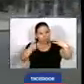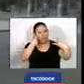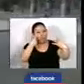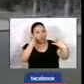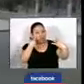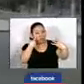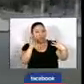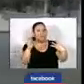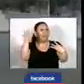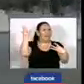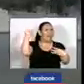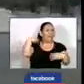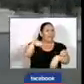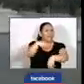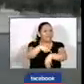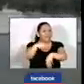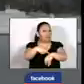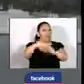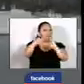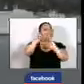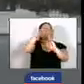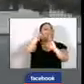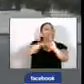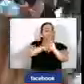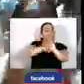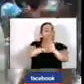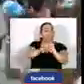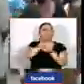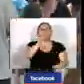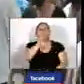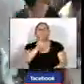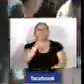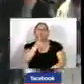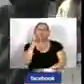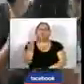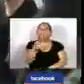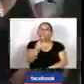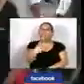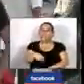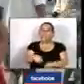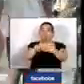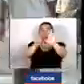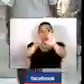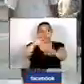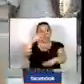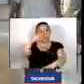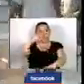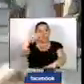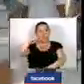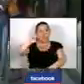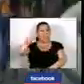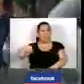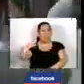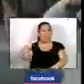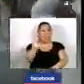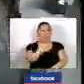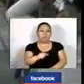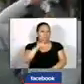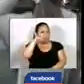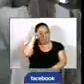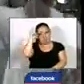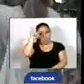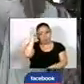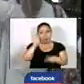etapa más difícil del confinamiento, donde Honduras registró más de 600 mil desempleos, Costa Rica